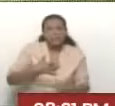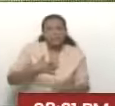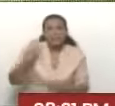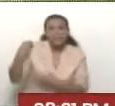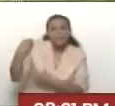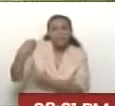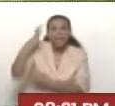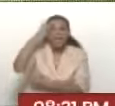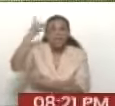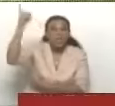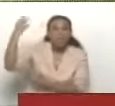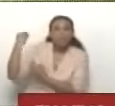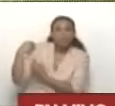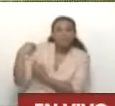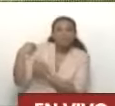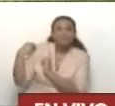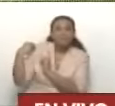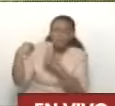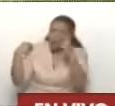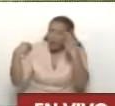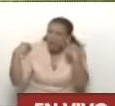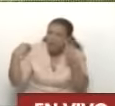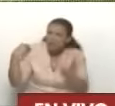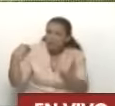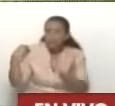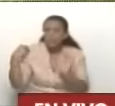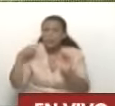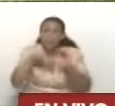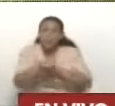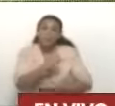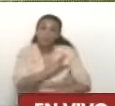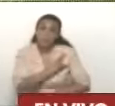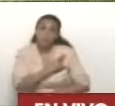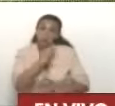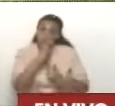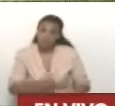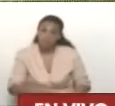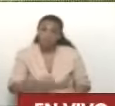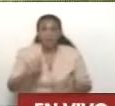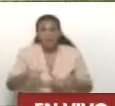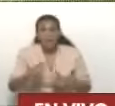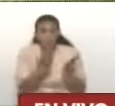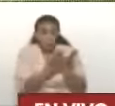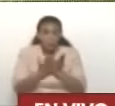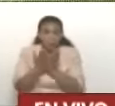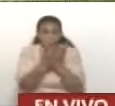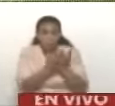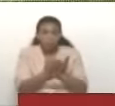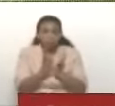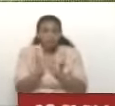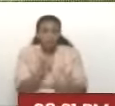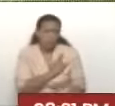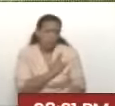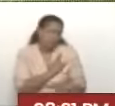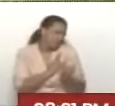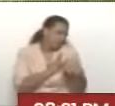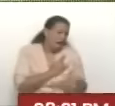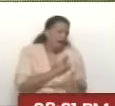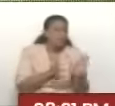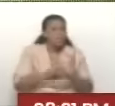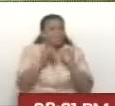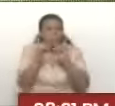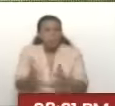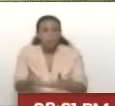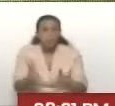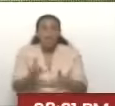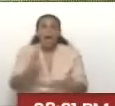Dios. Fue cuando decidí, en un principio, entrar a una universidad. Pero estando en la universidad, decidí entrar